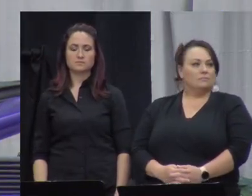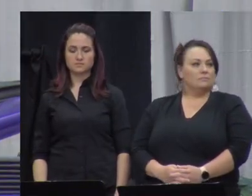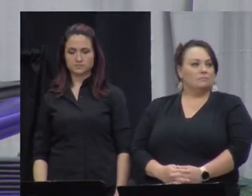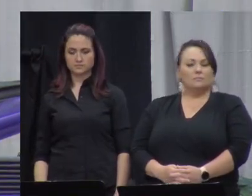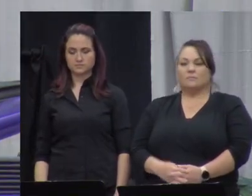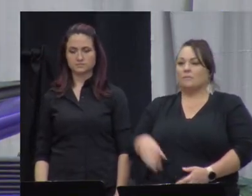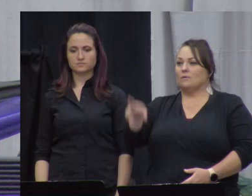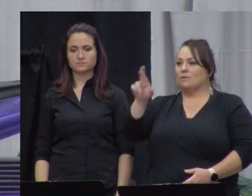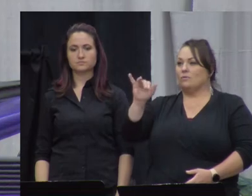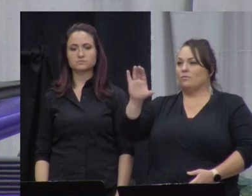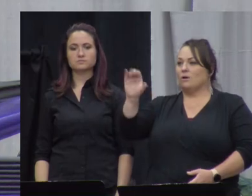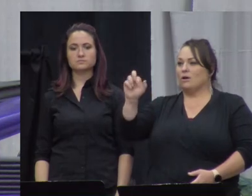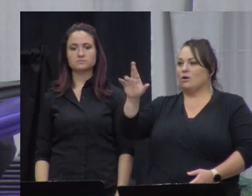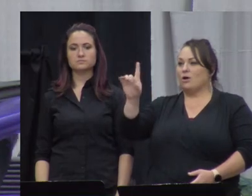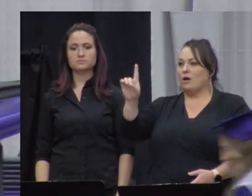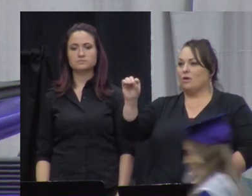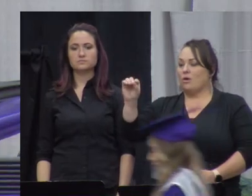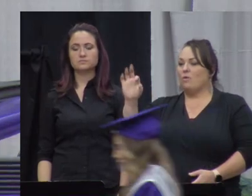Ricardo Flores.